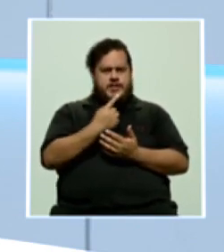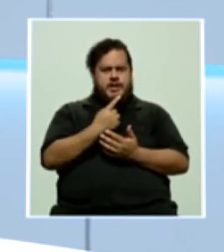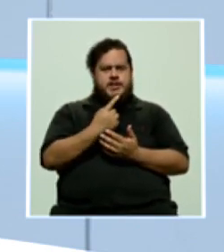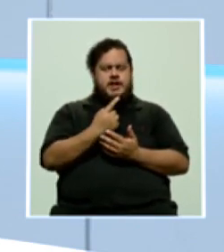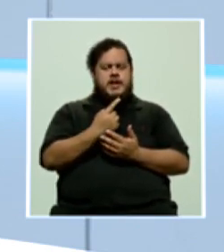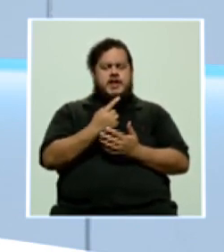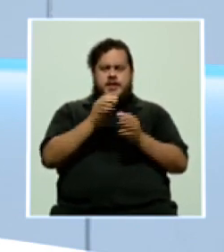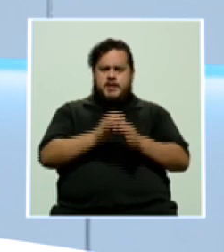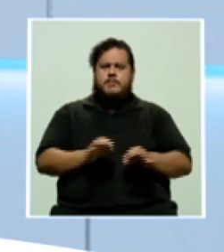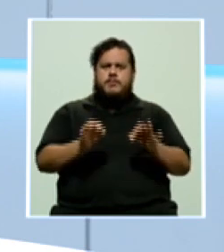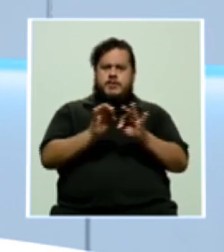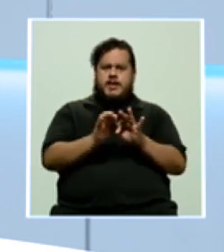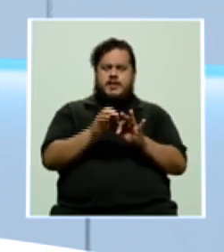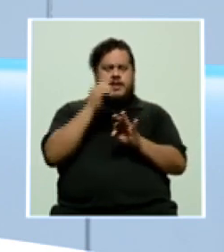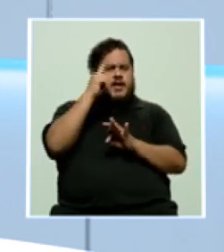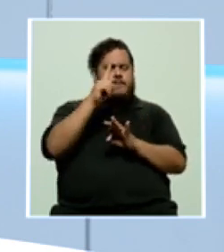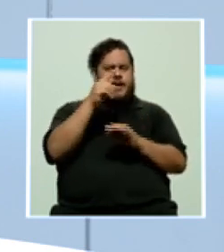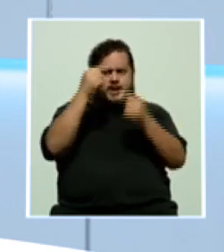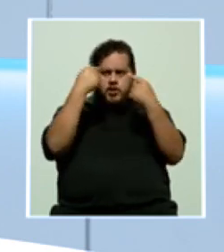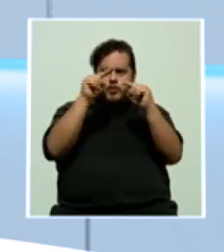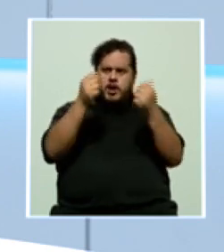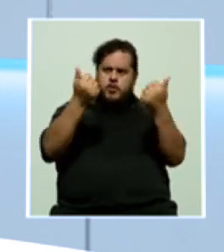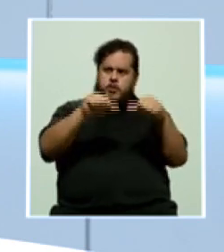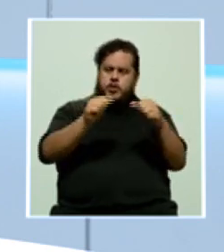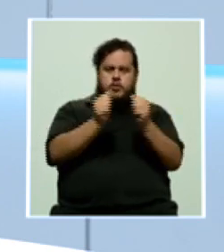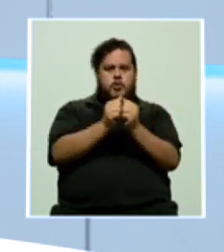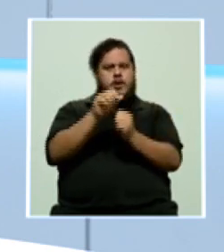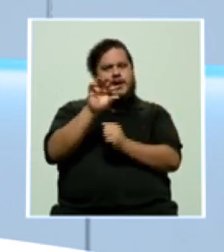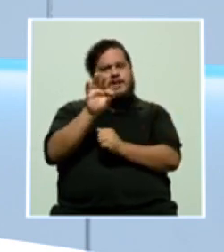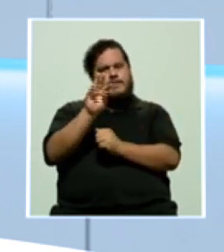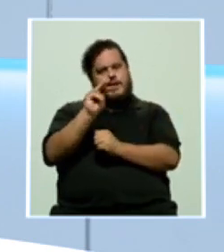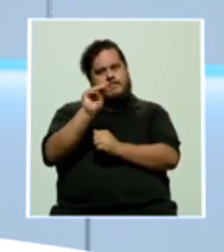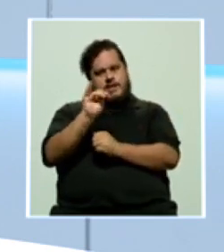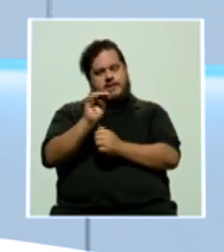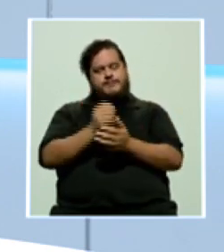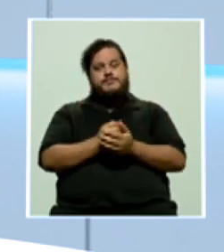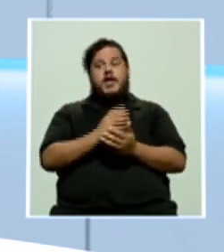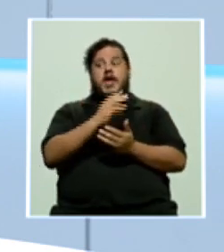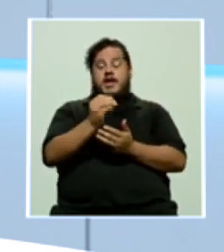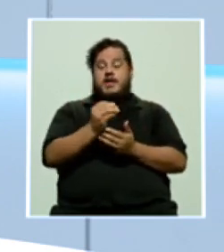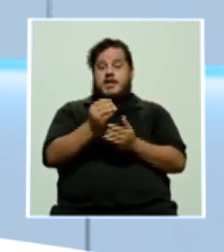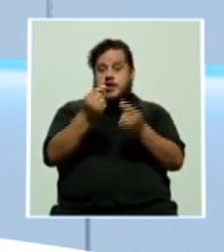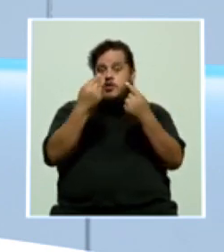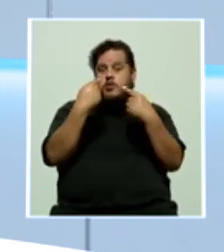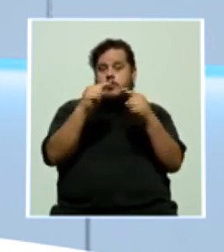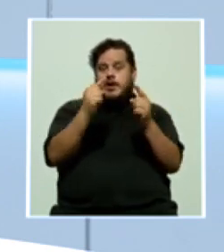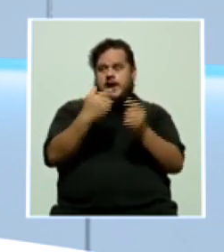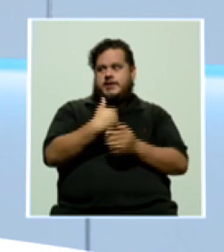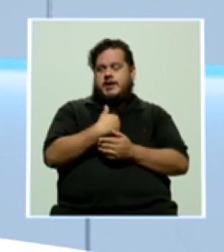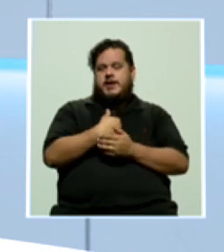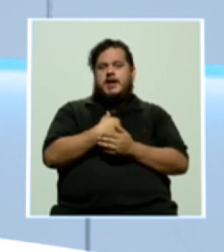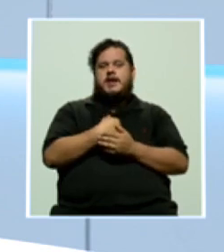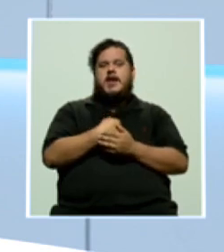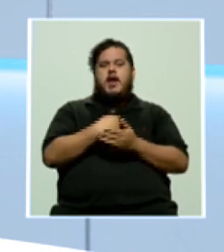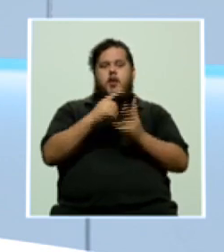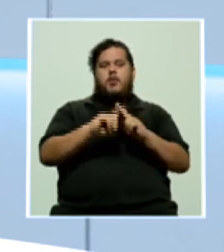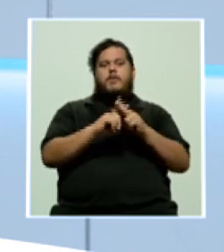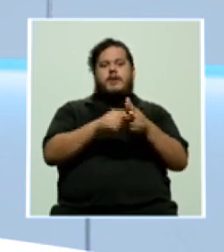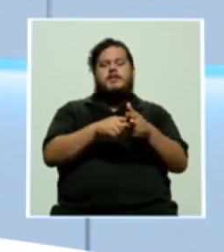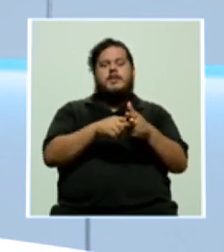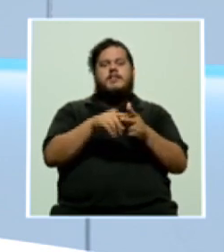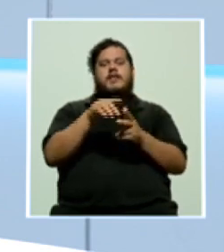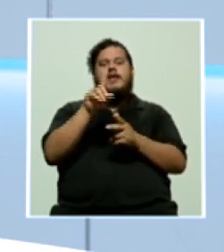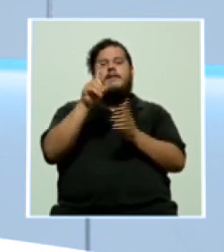vital para lograr un acuerdo con el Fondo Monetario Internacional y obtener el crédito de